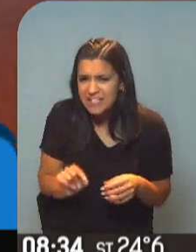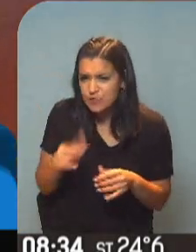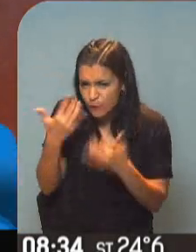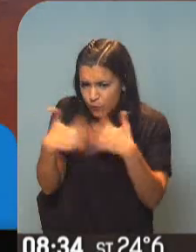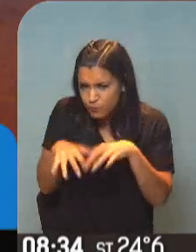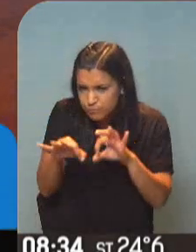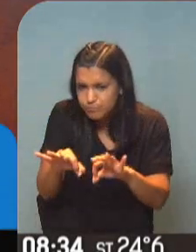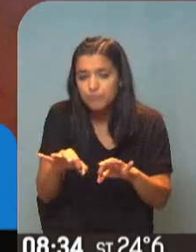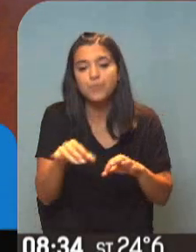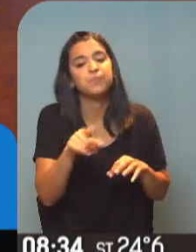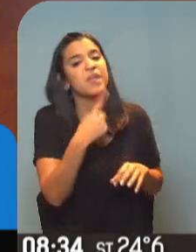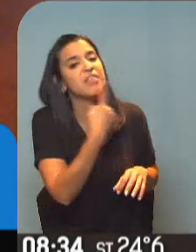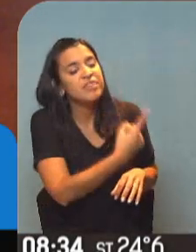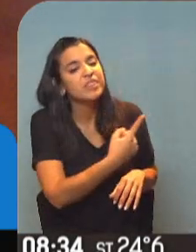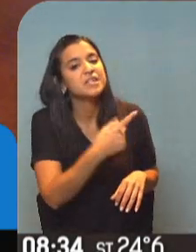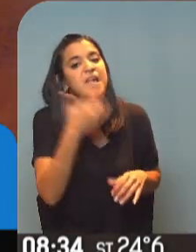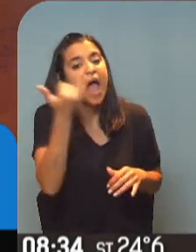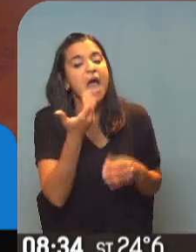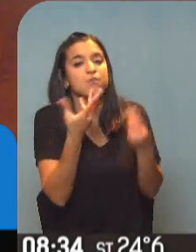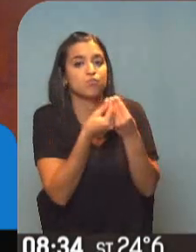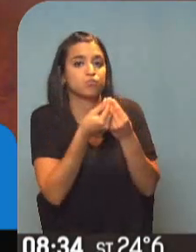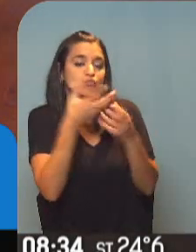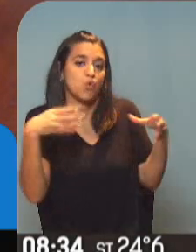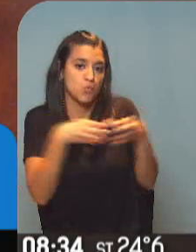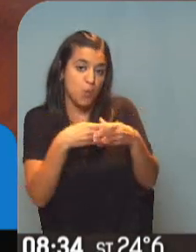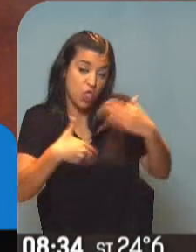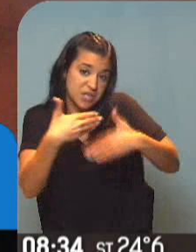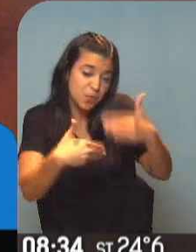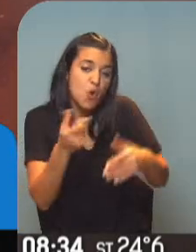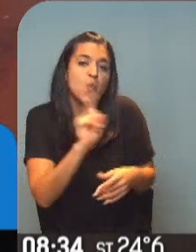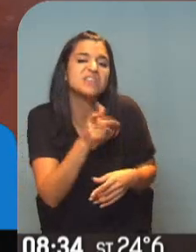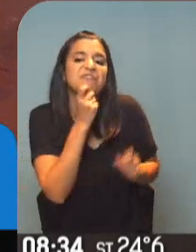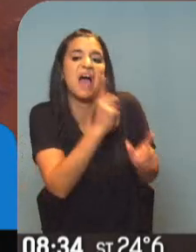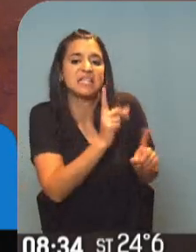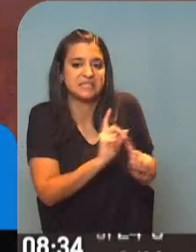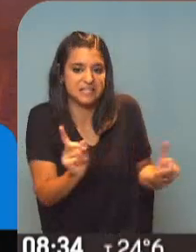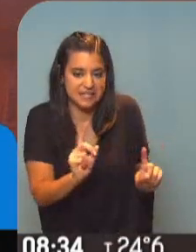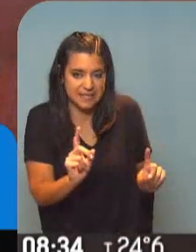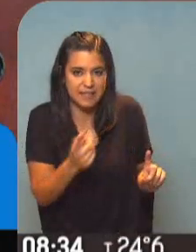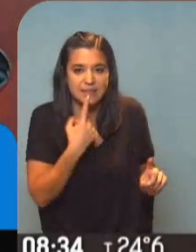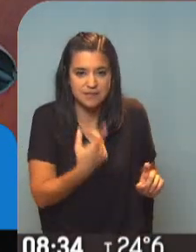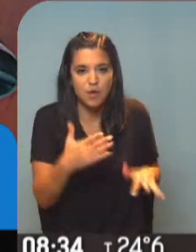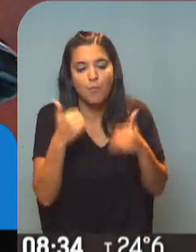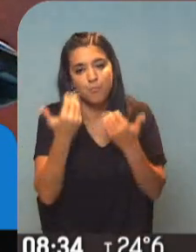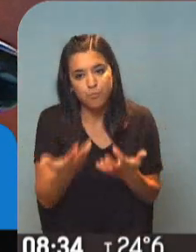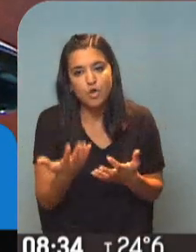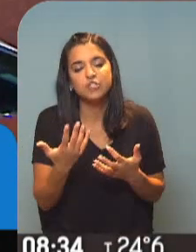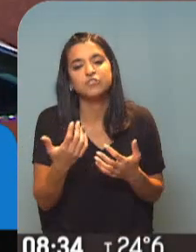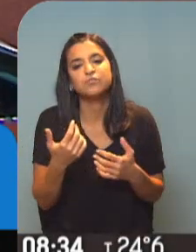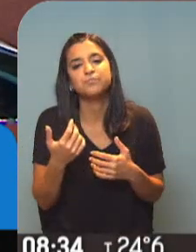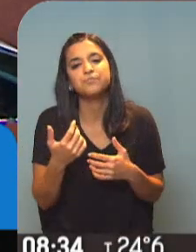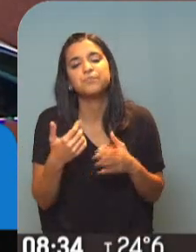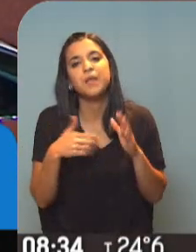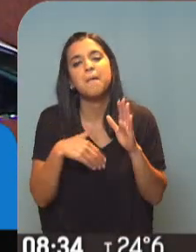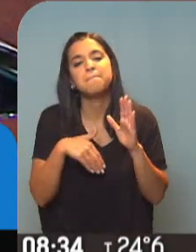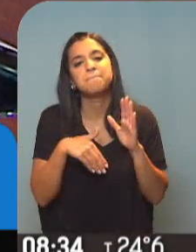concepto hay varios grupos en el país que lo están desarrollando que ya no es fácil de desarrollar por eso funciona activamente más